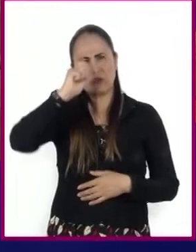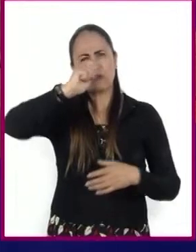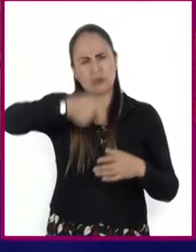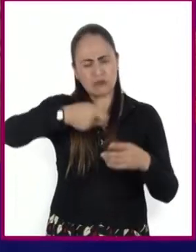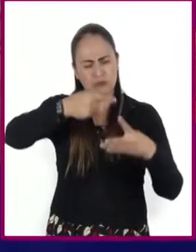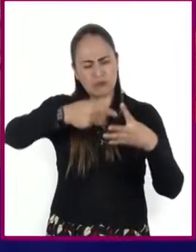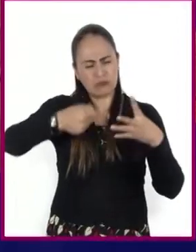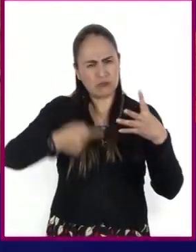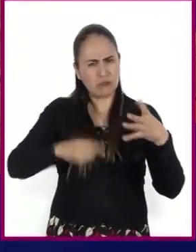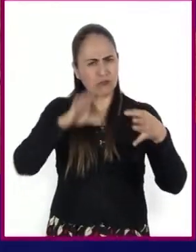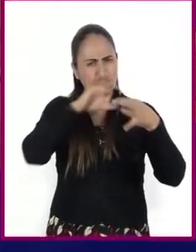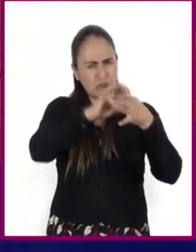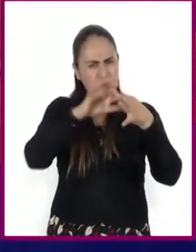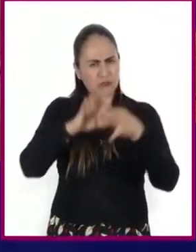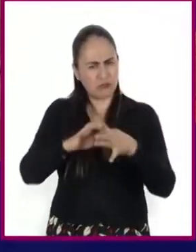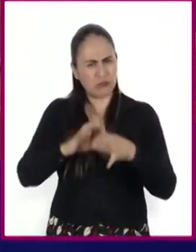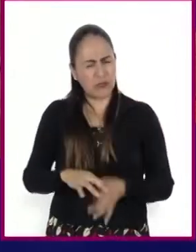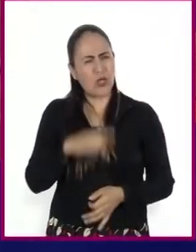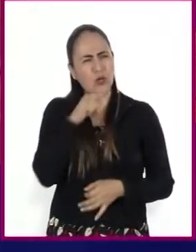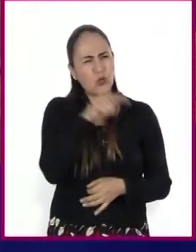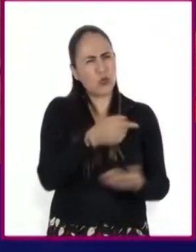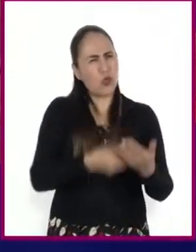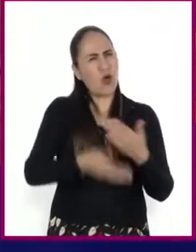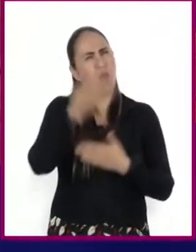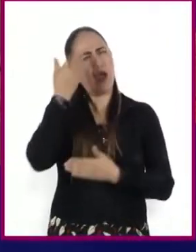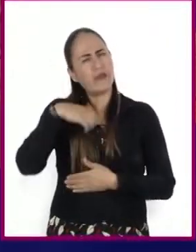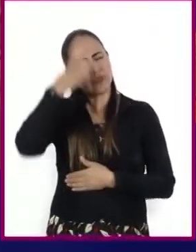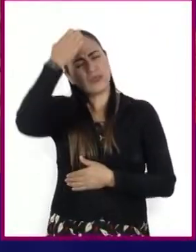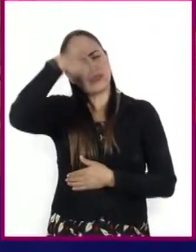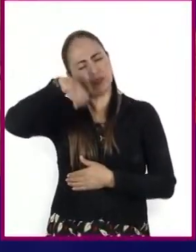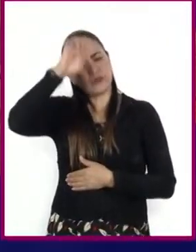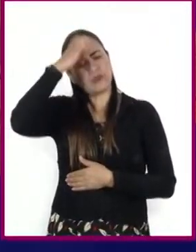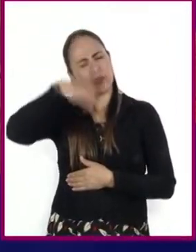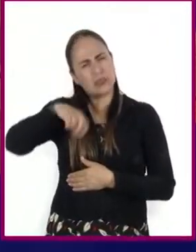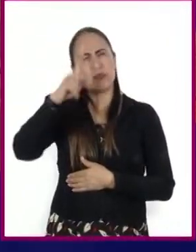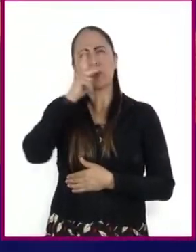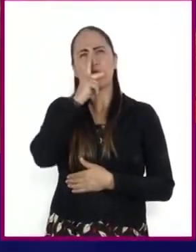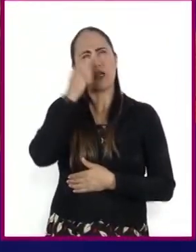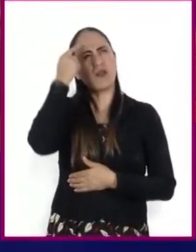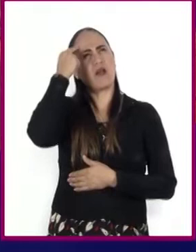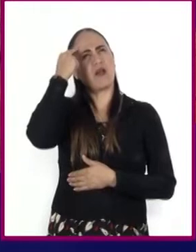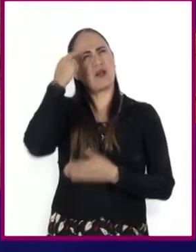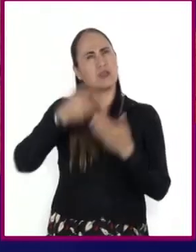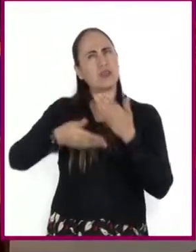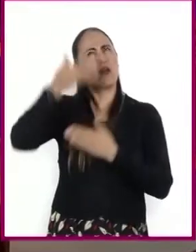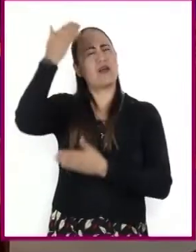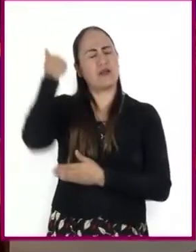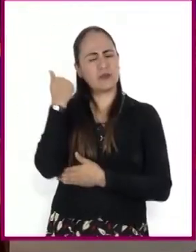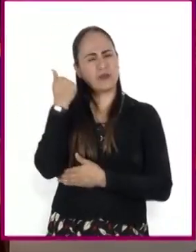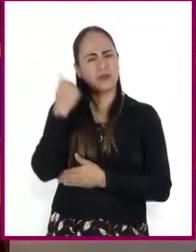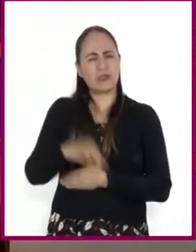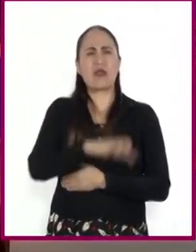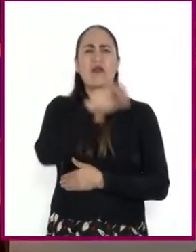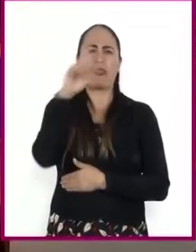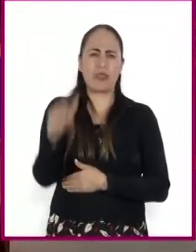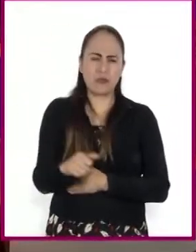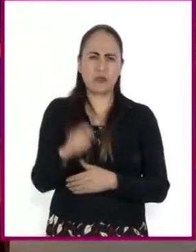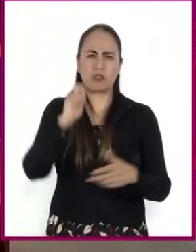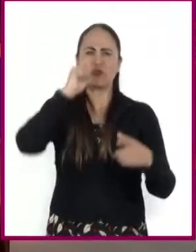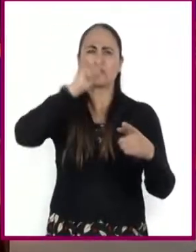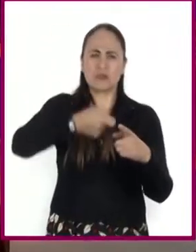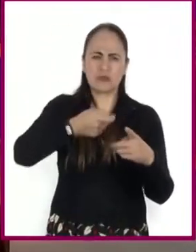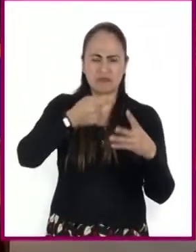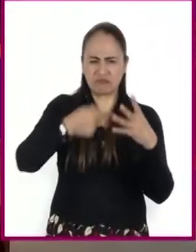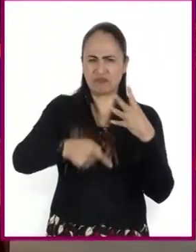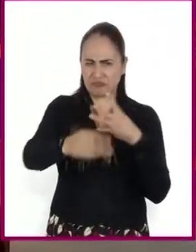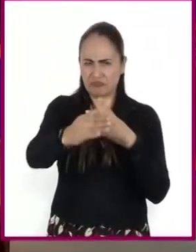se debe a que te basaste en tu propia experiencia y saberes previos. para formular la definición de ese concepto.